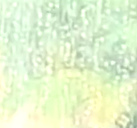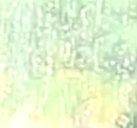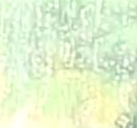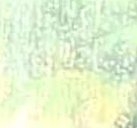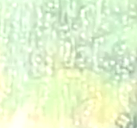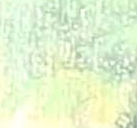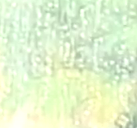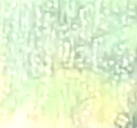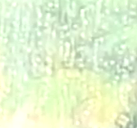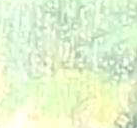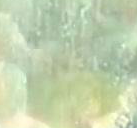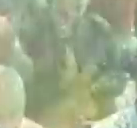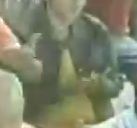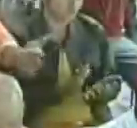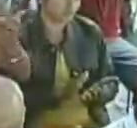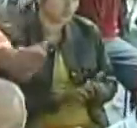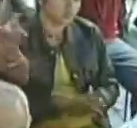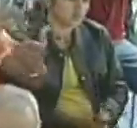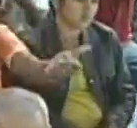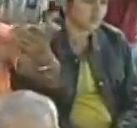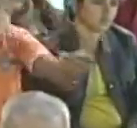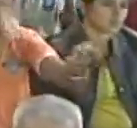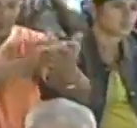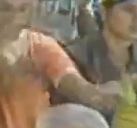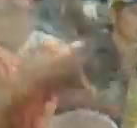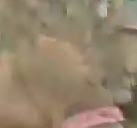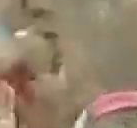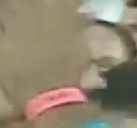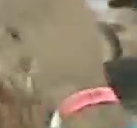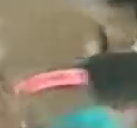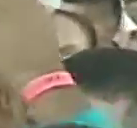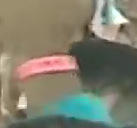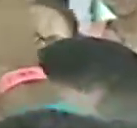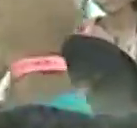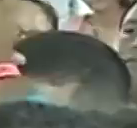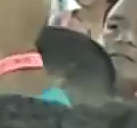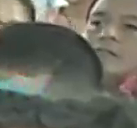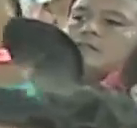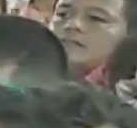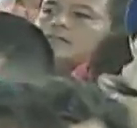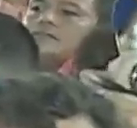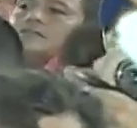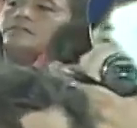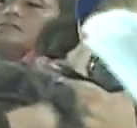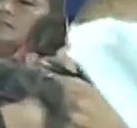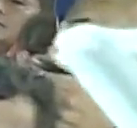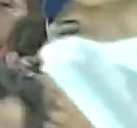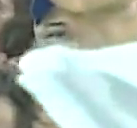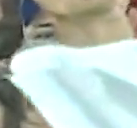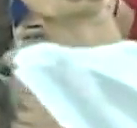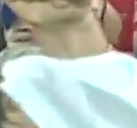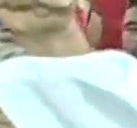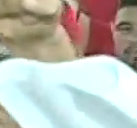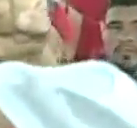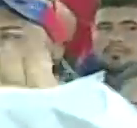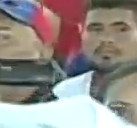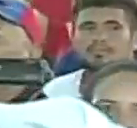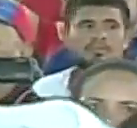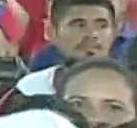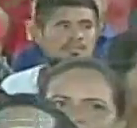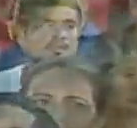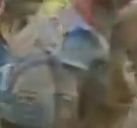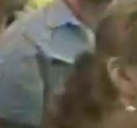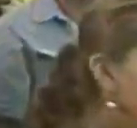exitoso desarrollo de una agricultura de guerra con participación del poder popular